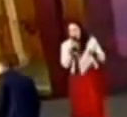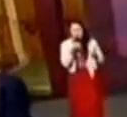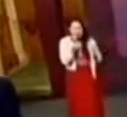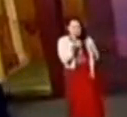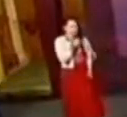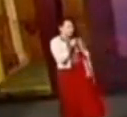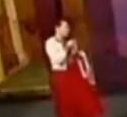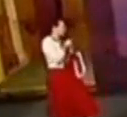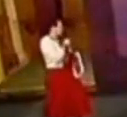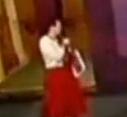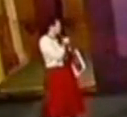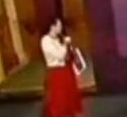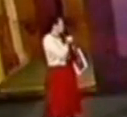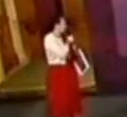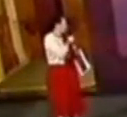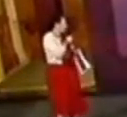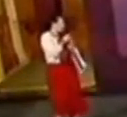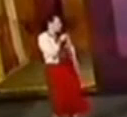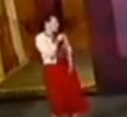Gracias.